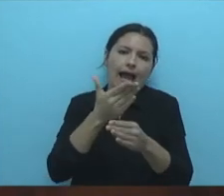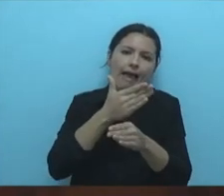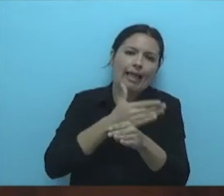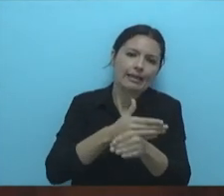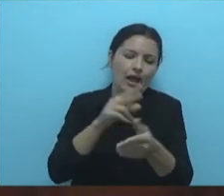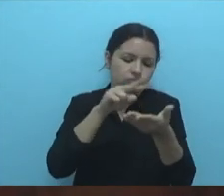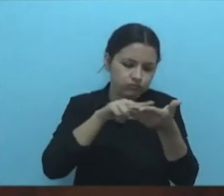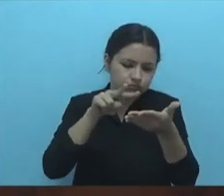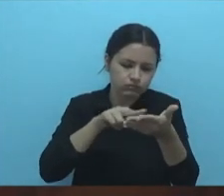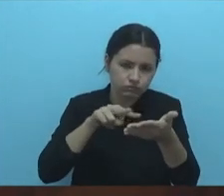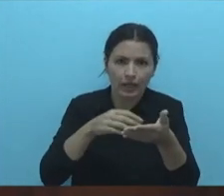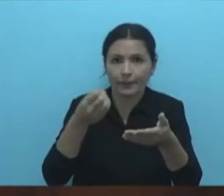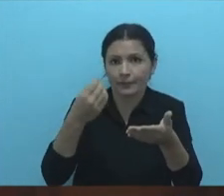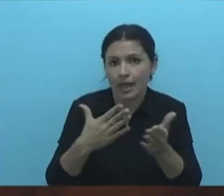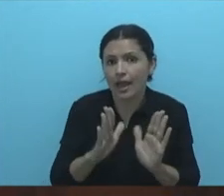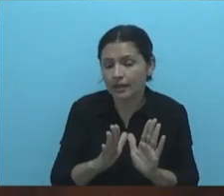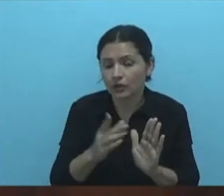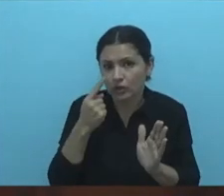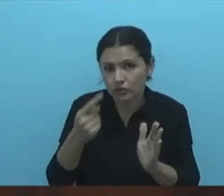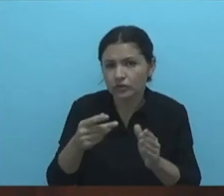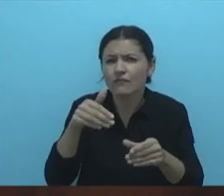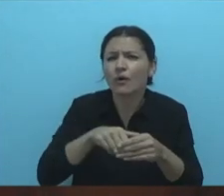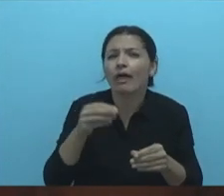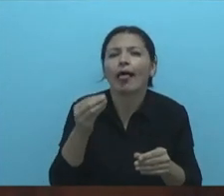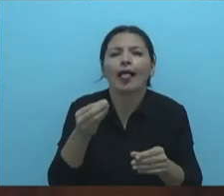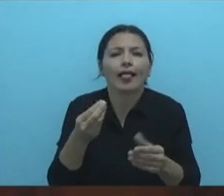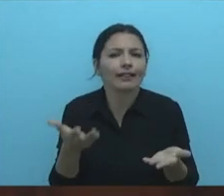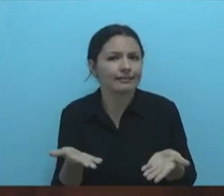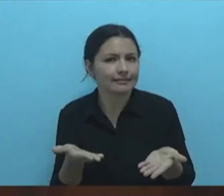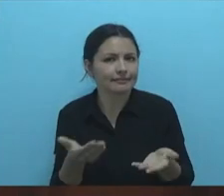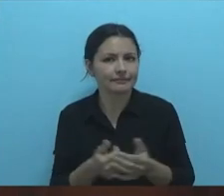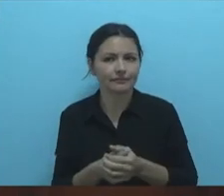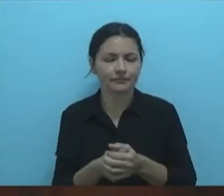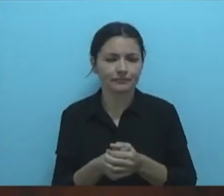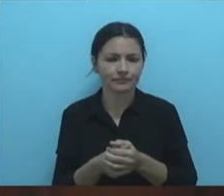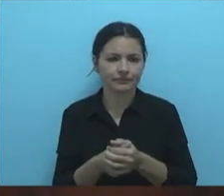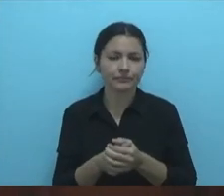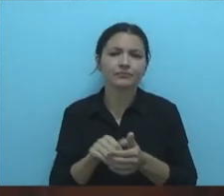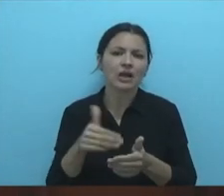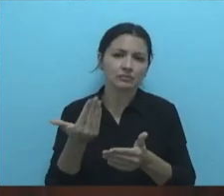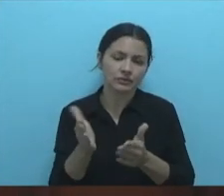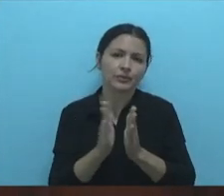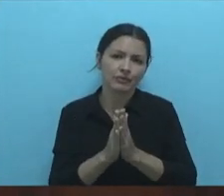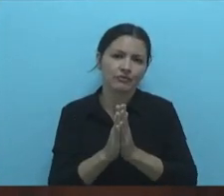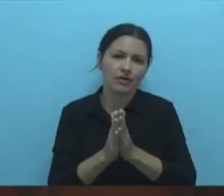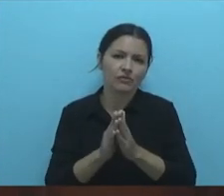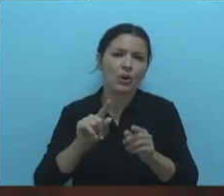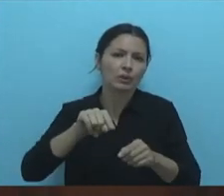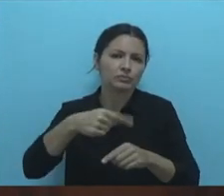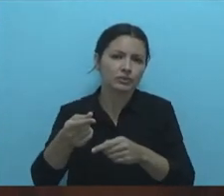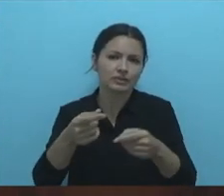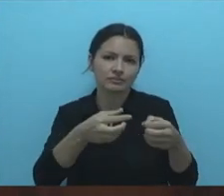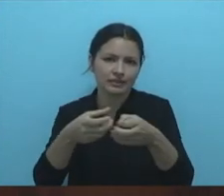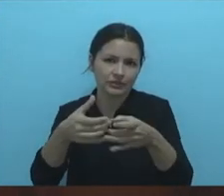responsable de nuestra parte tomarnos el tiempo para conocer la la voluntad del ejecutivo Así que en esa misma dirección que lo que apuntaba el diputado batía